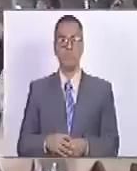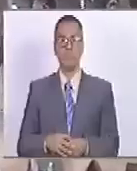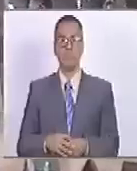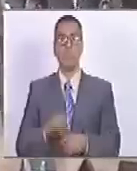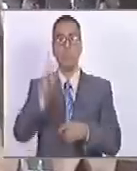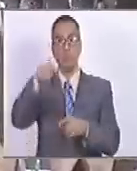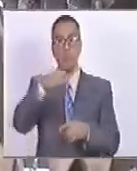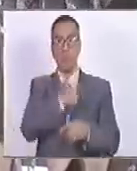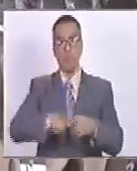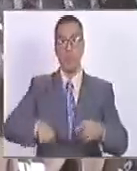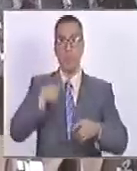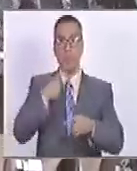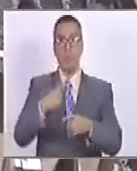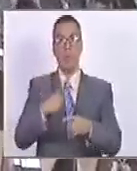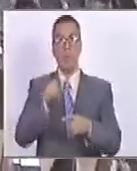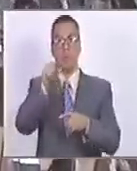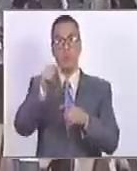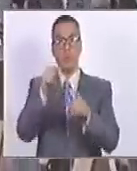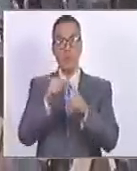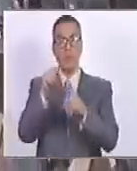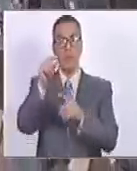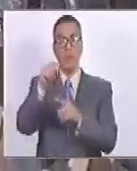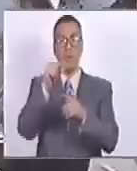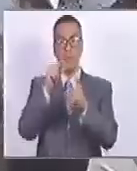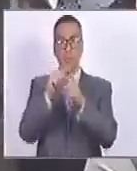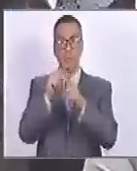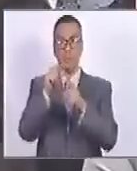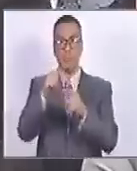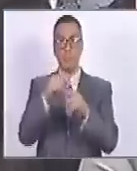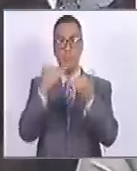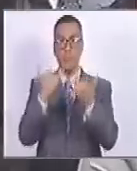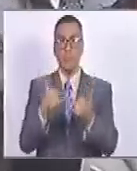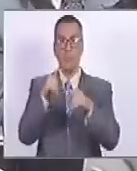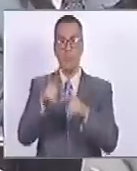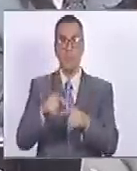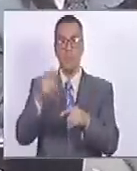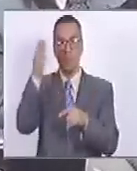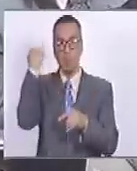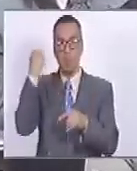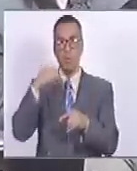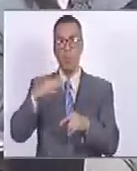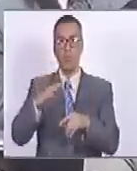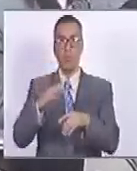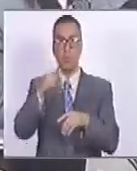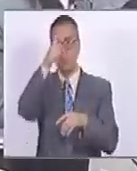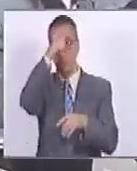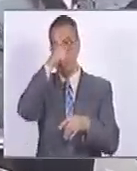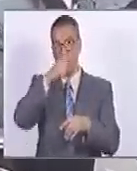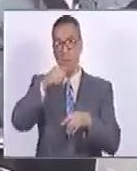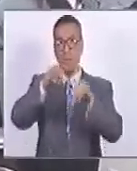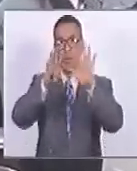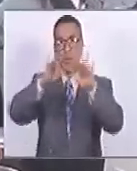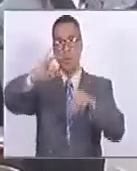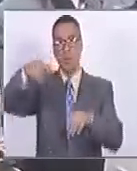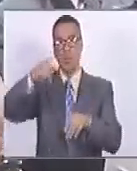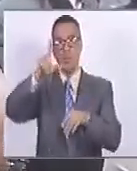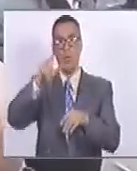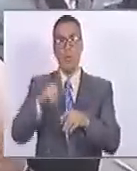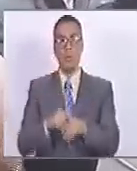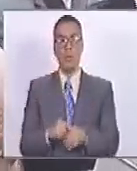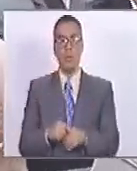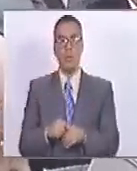Sí, presidente. He pedido este derecho de palabra, ya que el pasado domingo 9 de julio, en